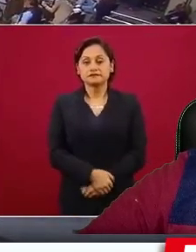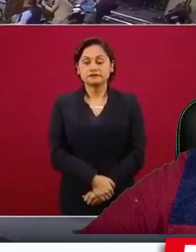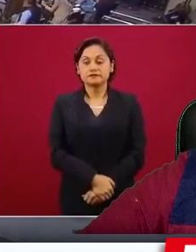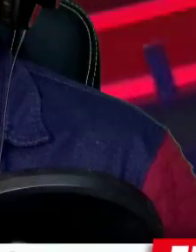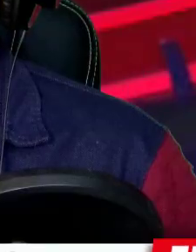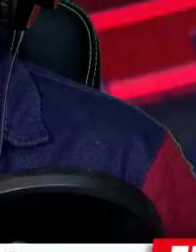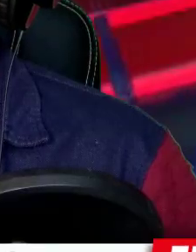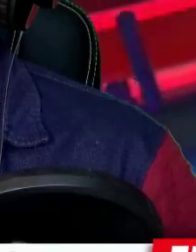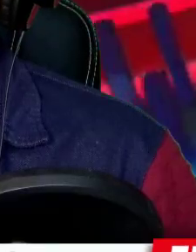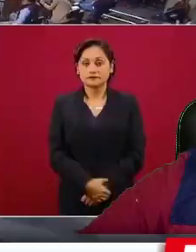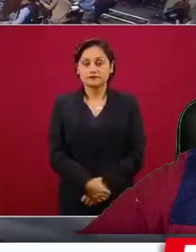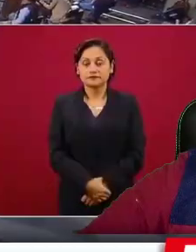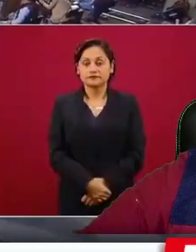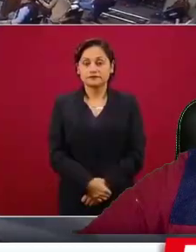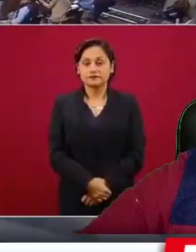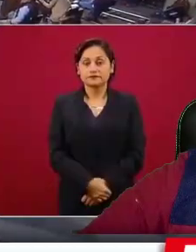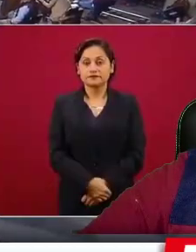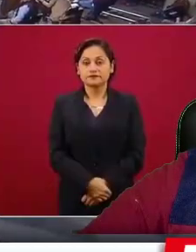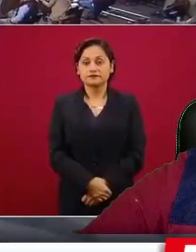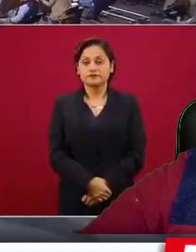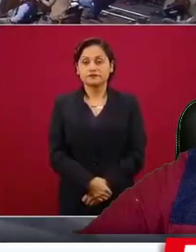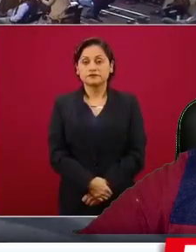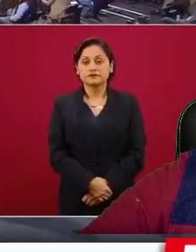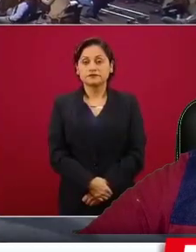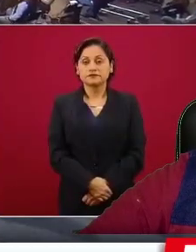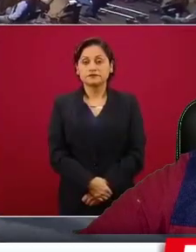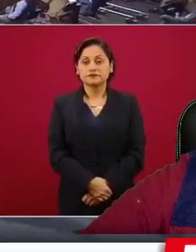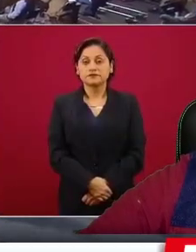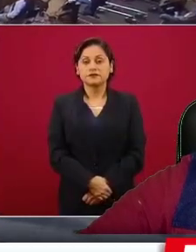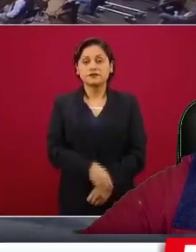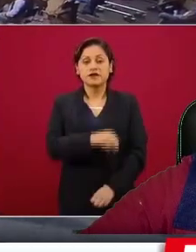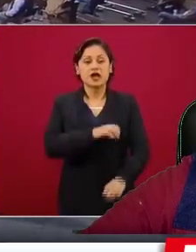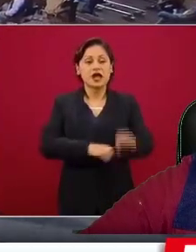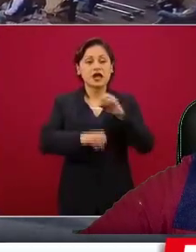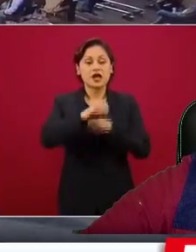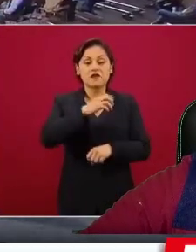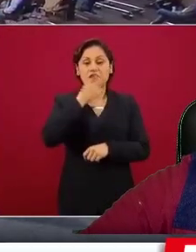a decir de que estaban muy fuertes sus casos.